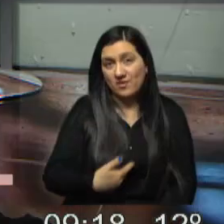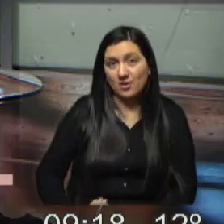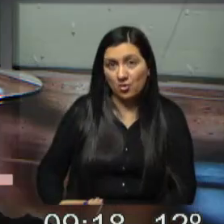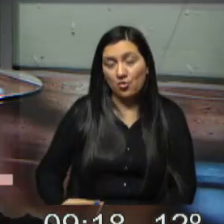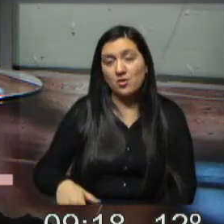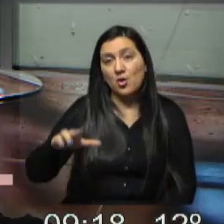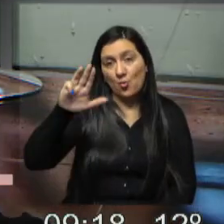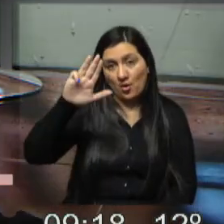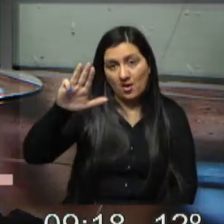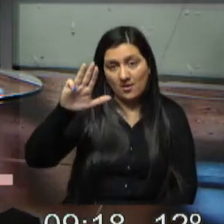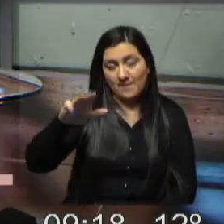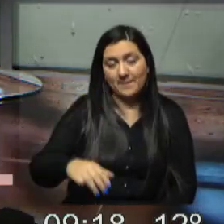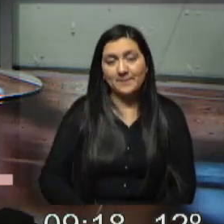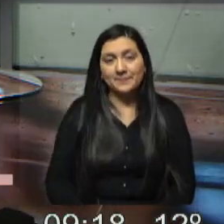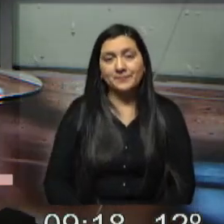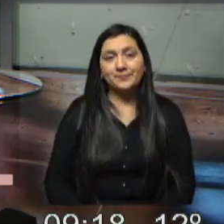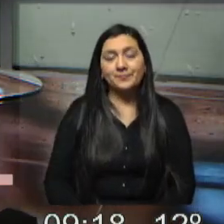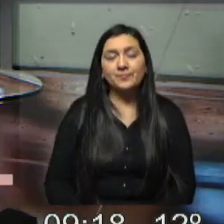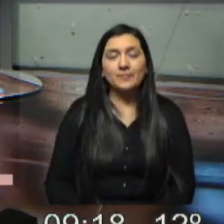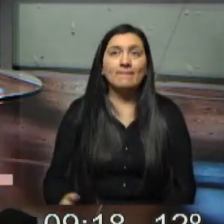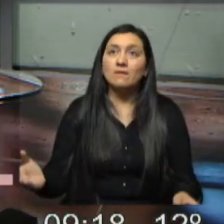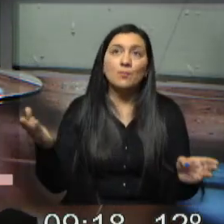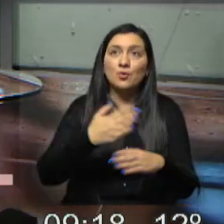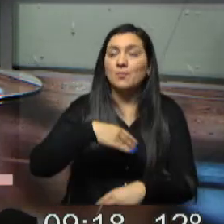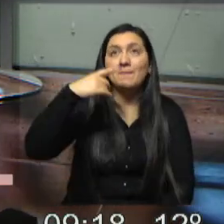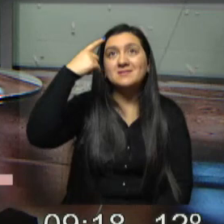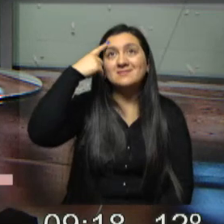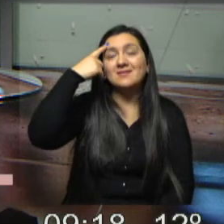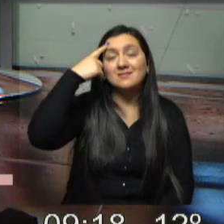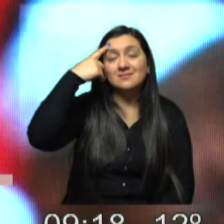gobierno del PT solamente, no nos puede llevar a pensar